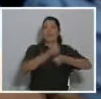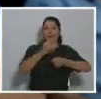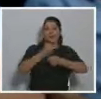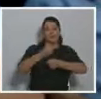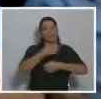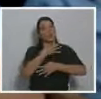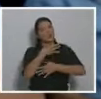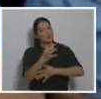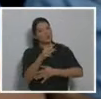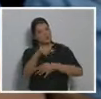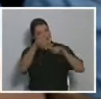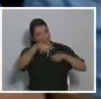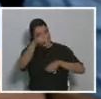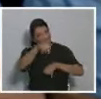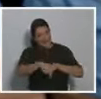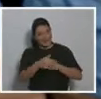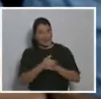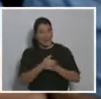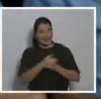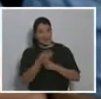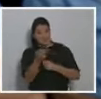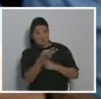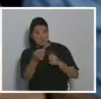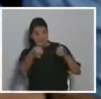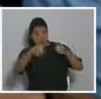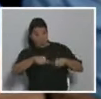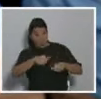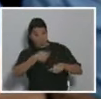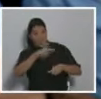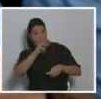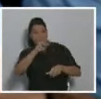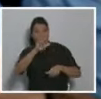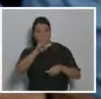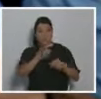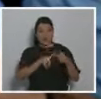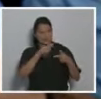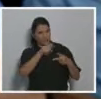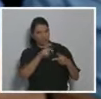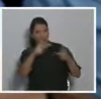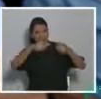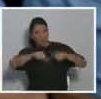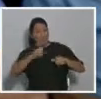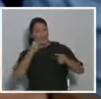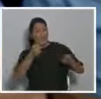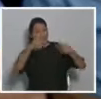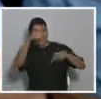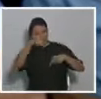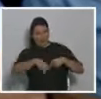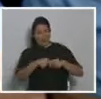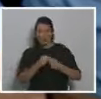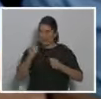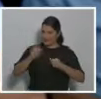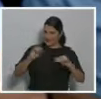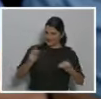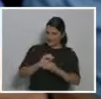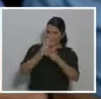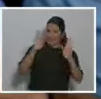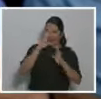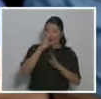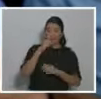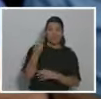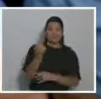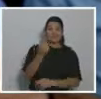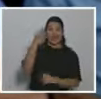qué placer tenerla por acá. Se pusieron de acuerdo, Mel y vos, para venir de negro el día de hoy a la Rueda de la Fortuna. Por supuesto que sí, el